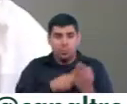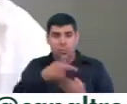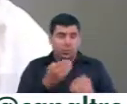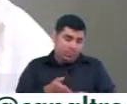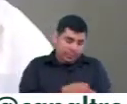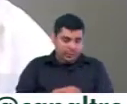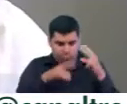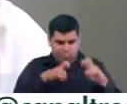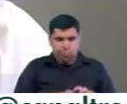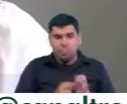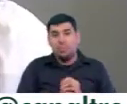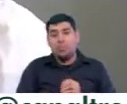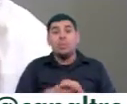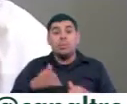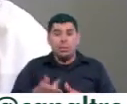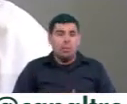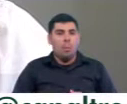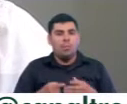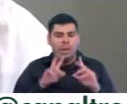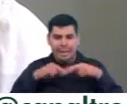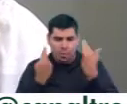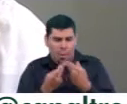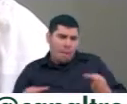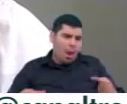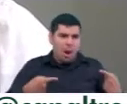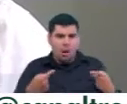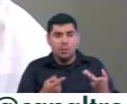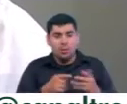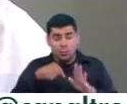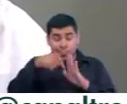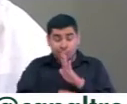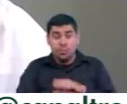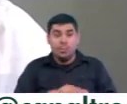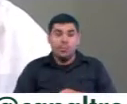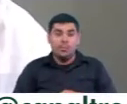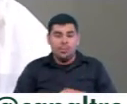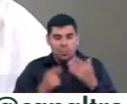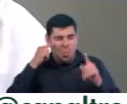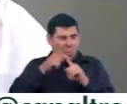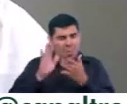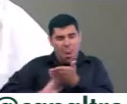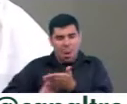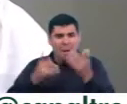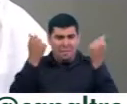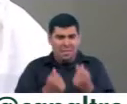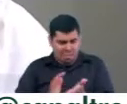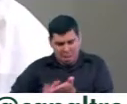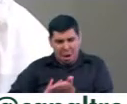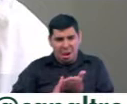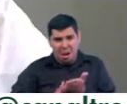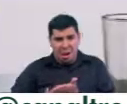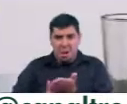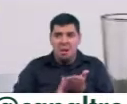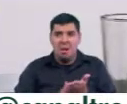vamos a hacer un debate profundo vamos a argumentar durante el mismo la necesidad de sanear las finanzas del municipio pero también la necesidad de llamar